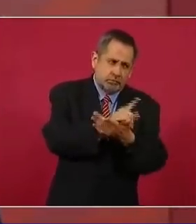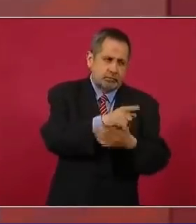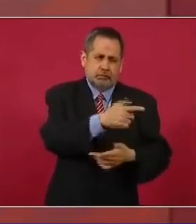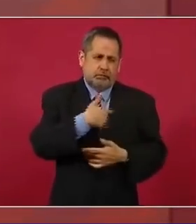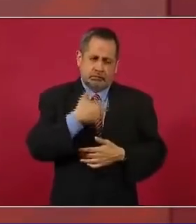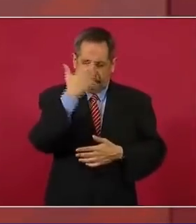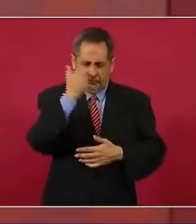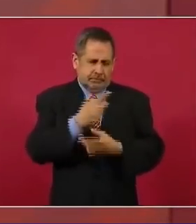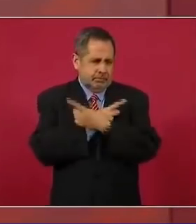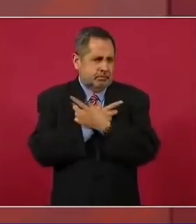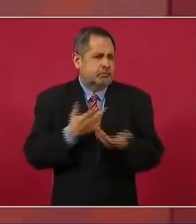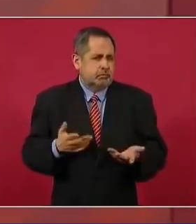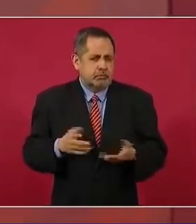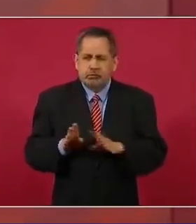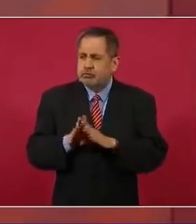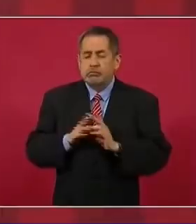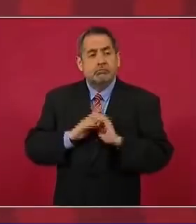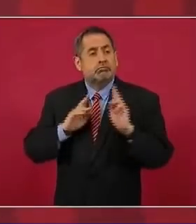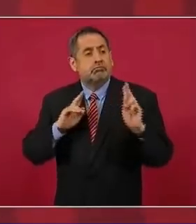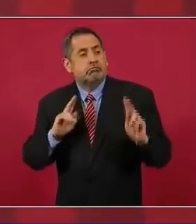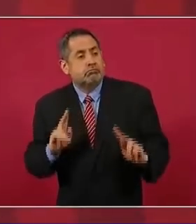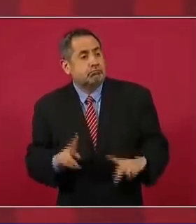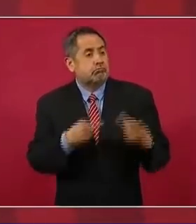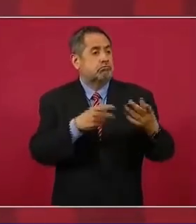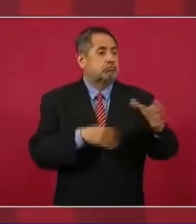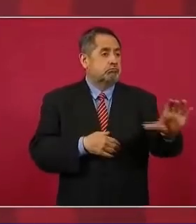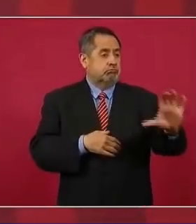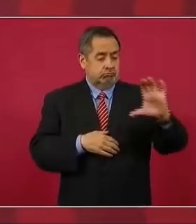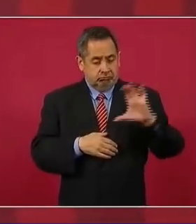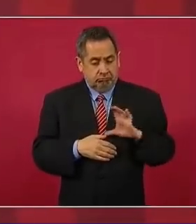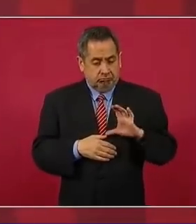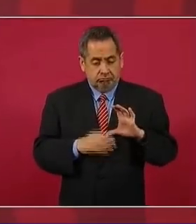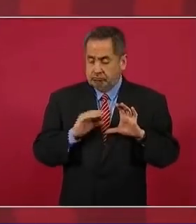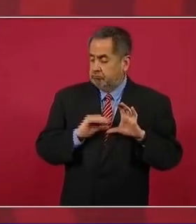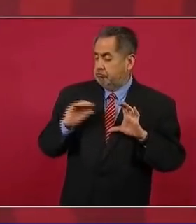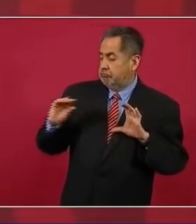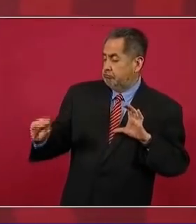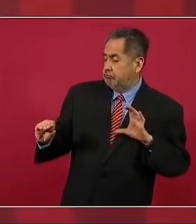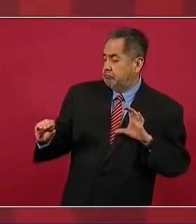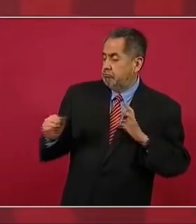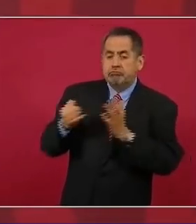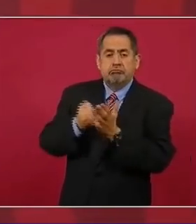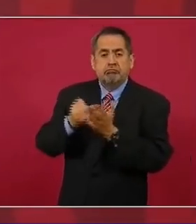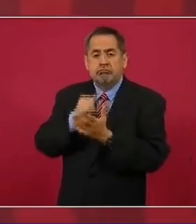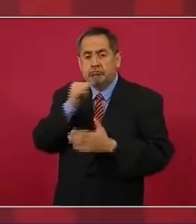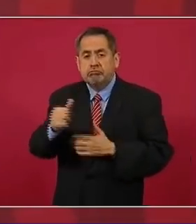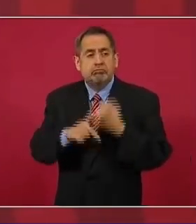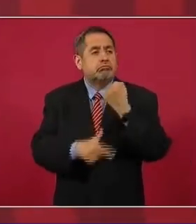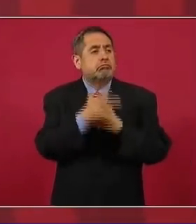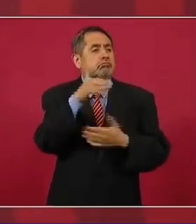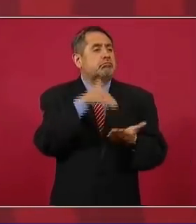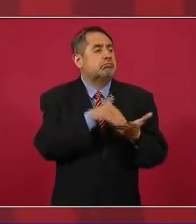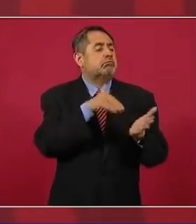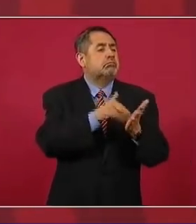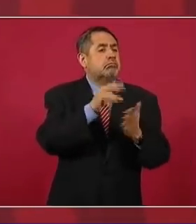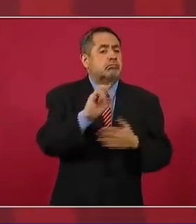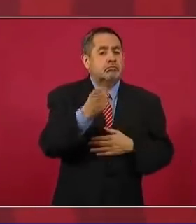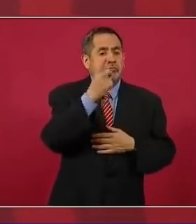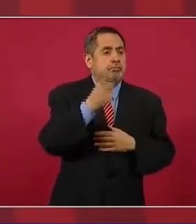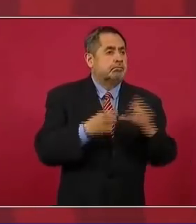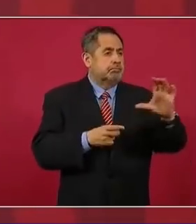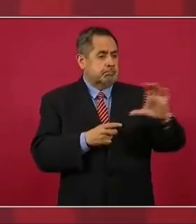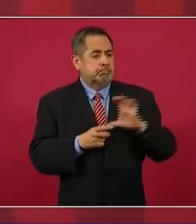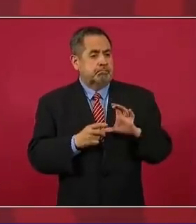¿Cómo vendían un banco en 12,000 millones de dólares y no pagaban un centavo de